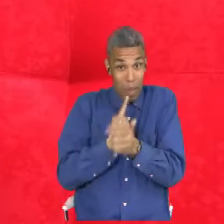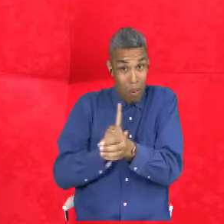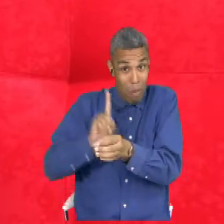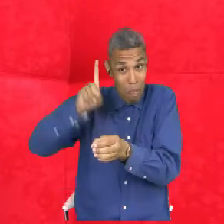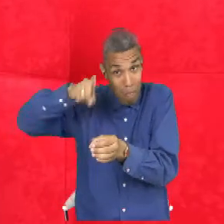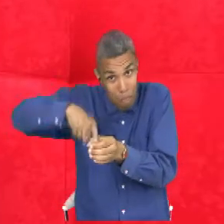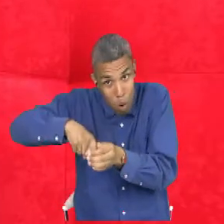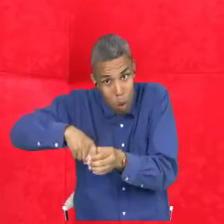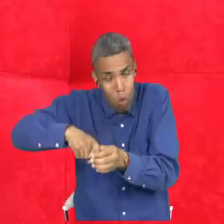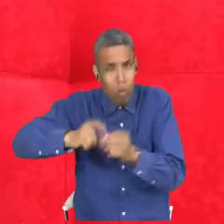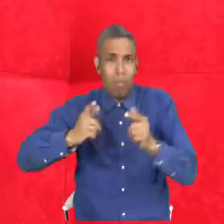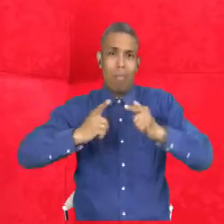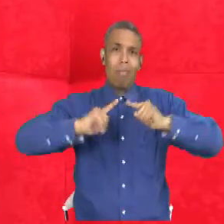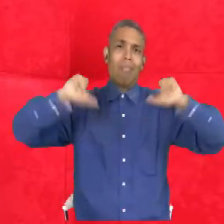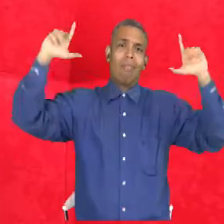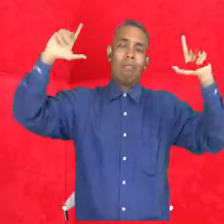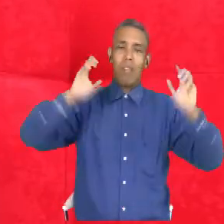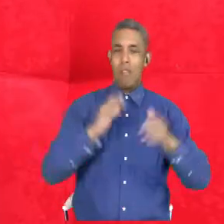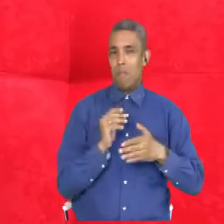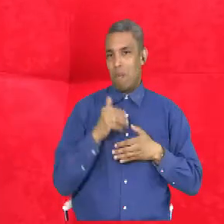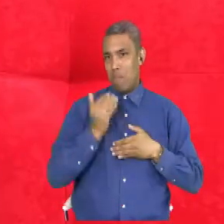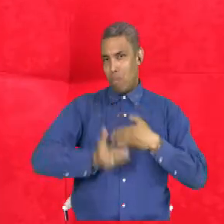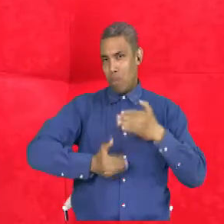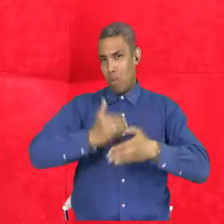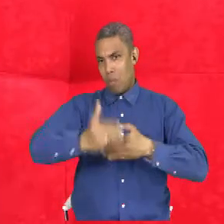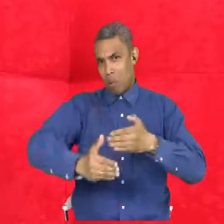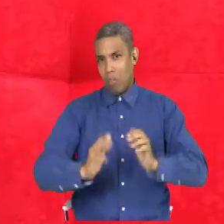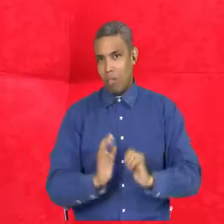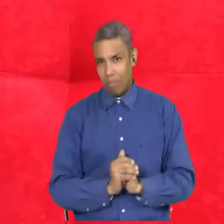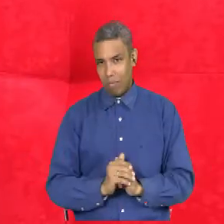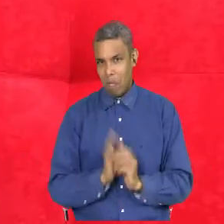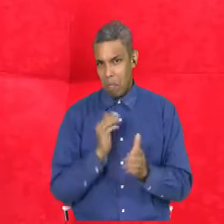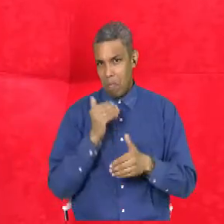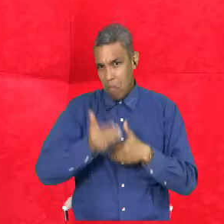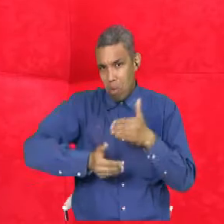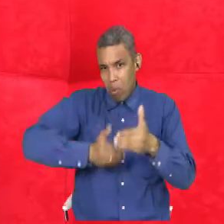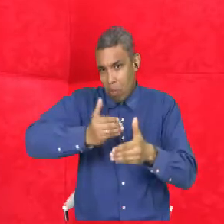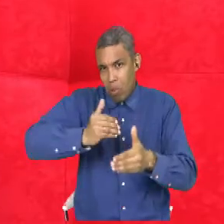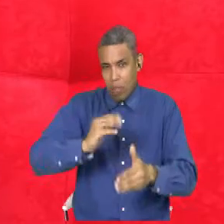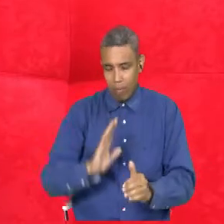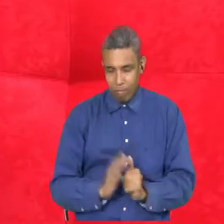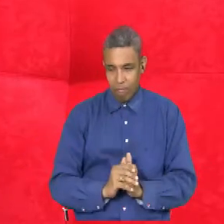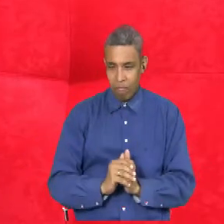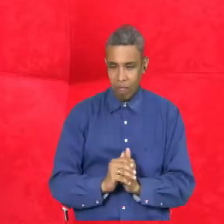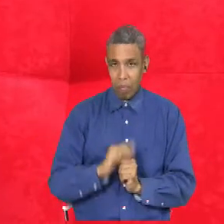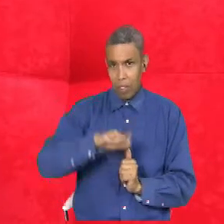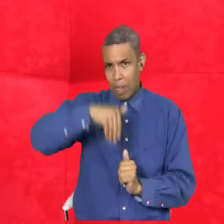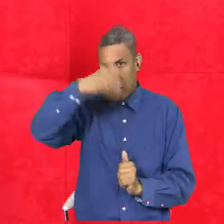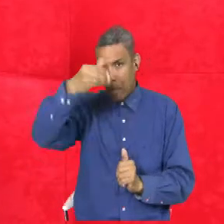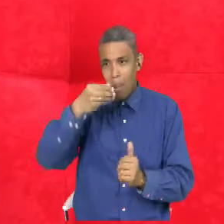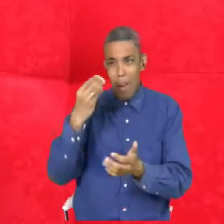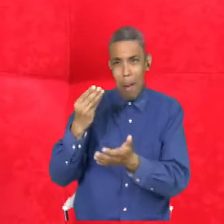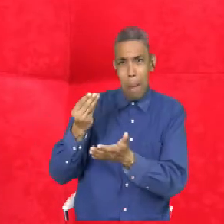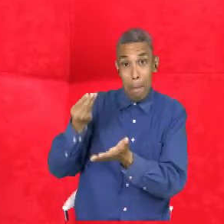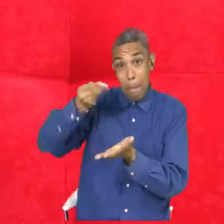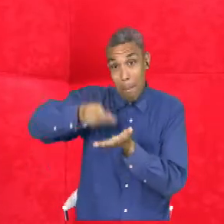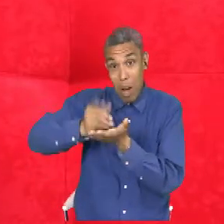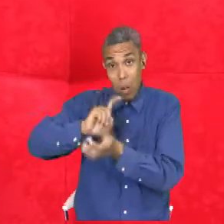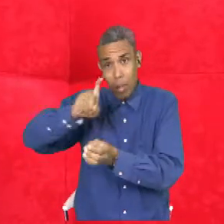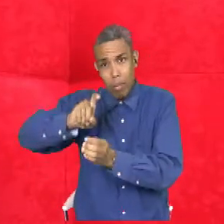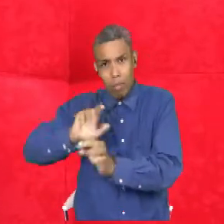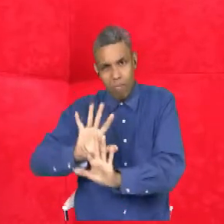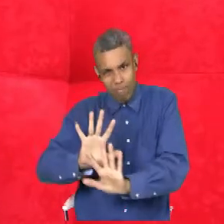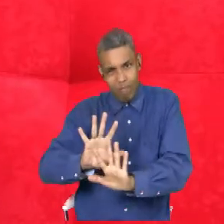viendo qué va sucediendo en el transcurso del tiempo con nuestra Casa Cultural. Aparte, La Iguana, como bar,